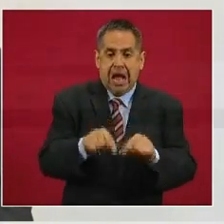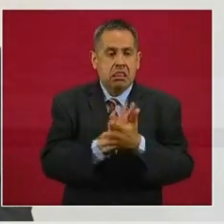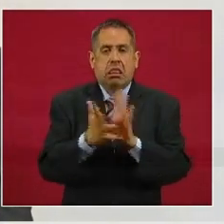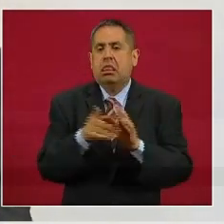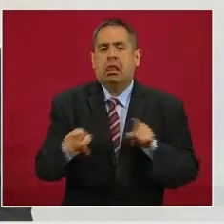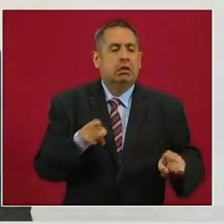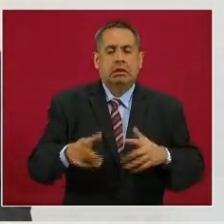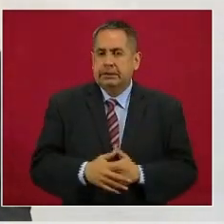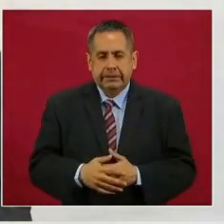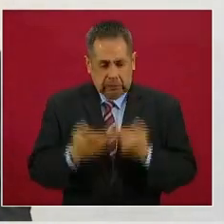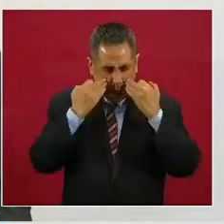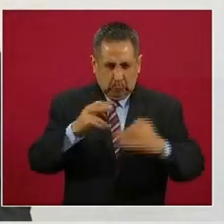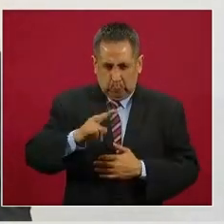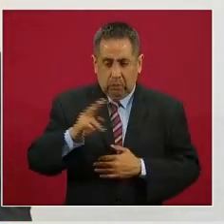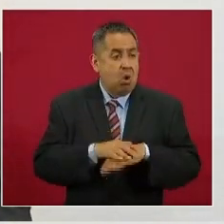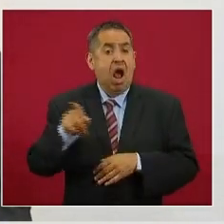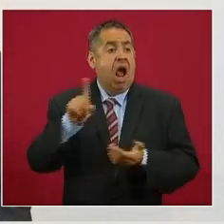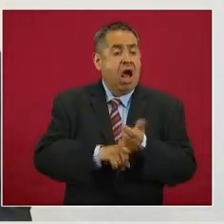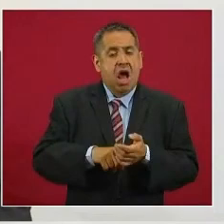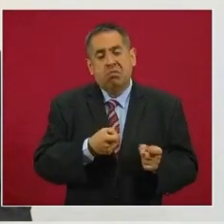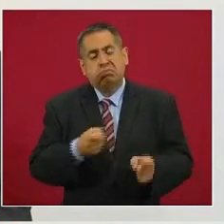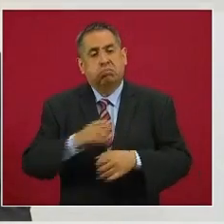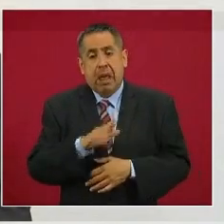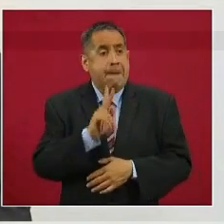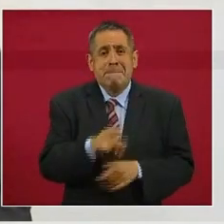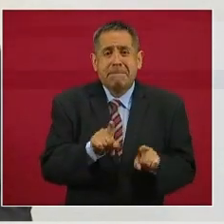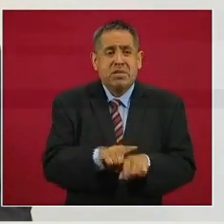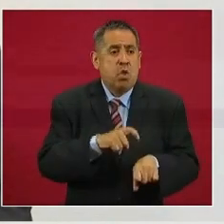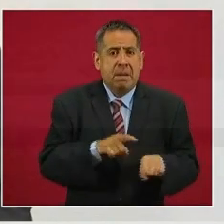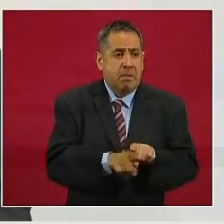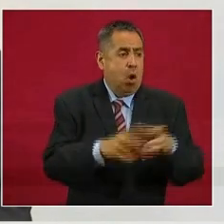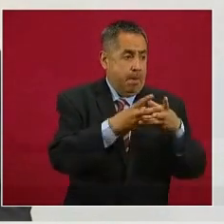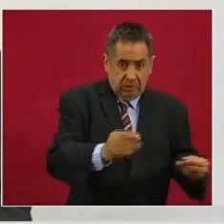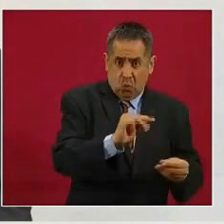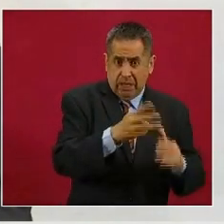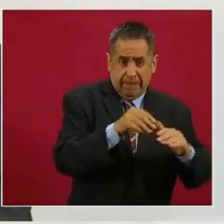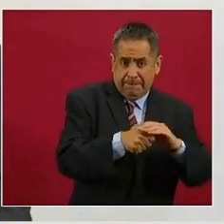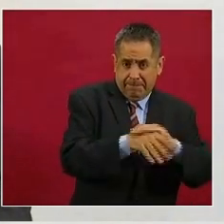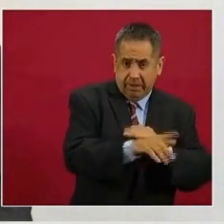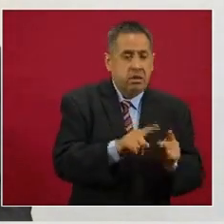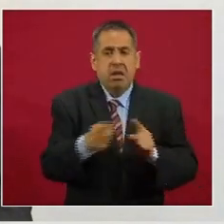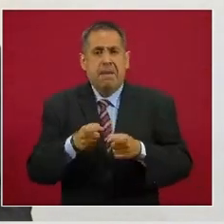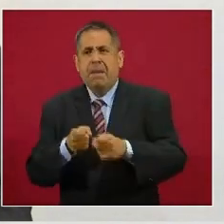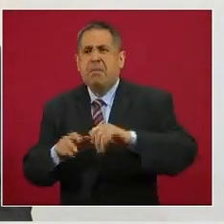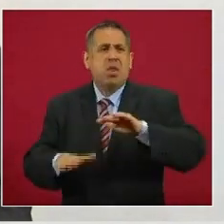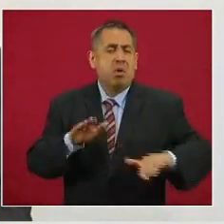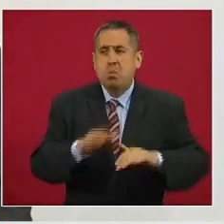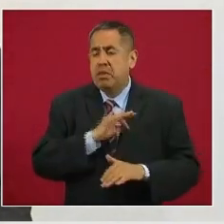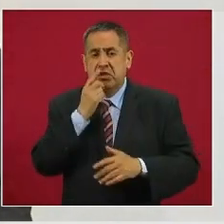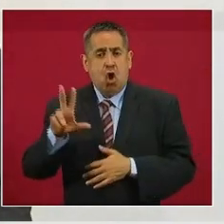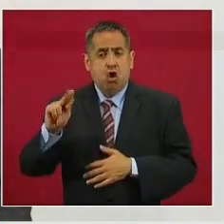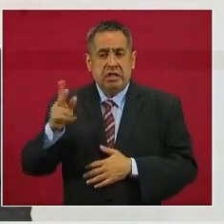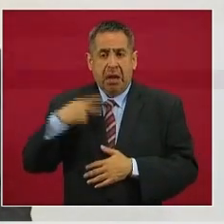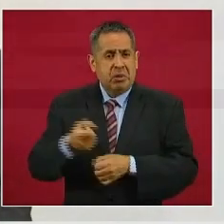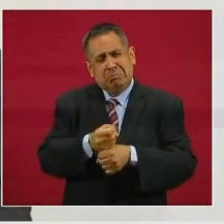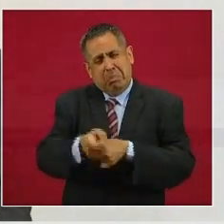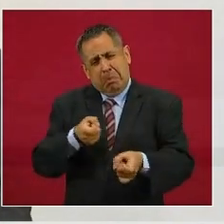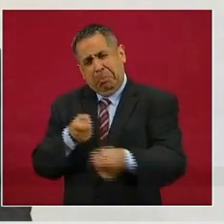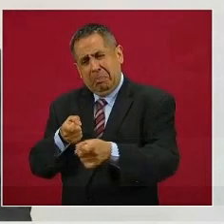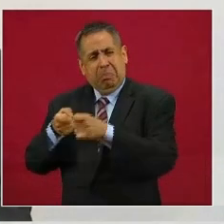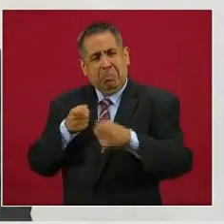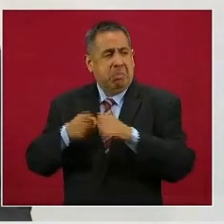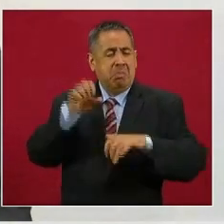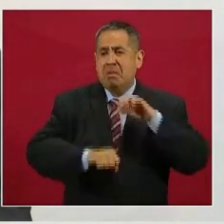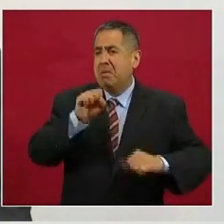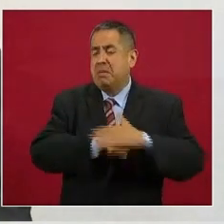lugar. Todo lo anterior se demuestra con la matanza que ocurrió en forma simultánea con la desaparición de los jóvenes, ya que hay acusaciones de que cerca de 80 personas fueron masacradas y